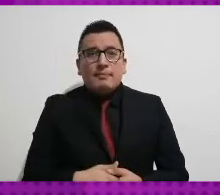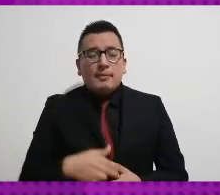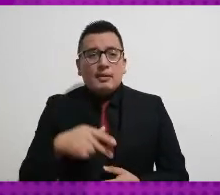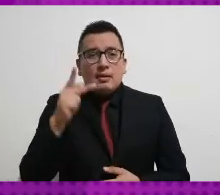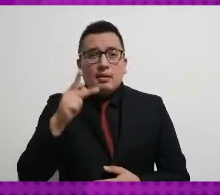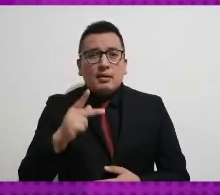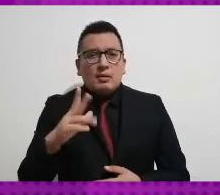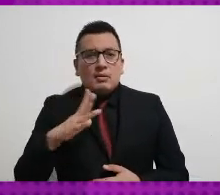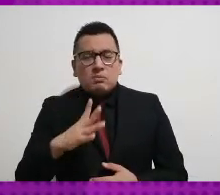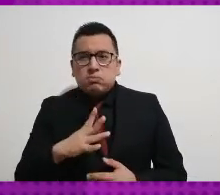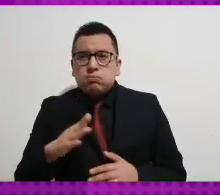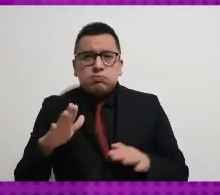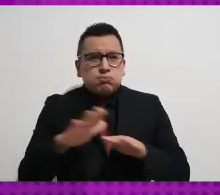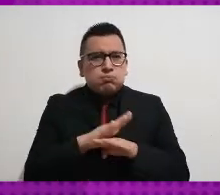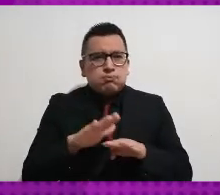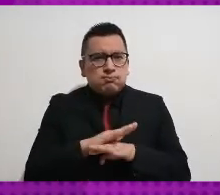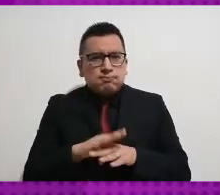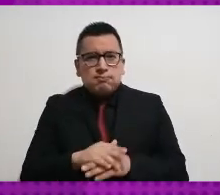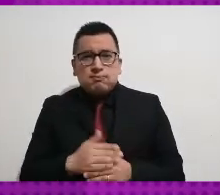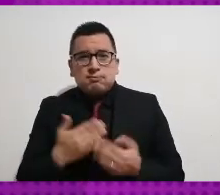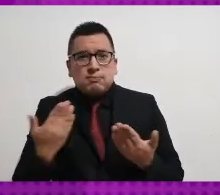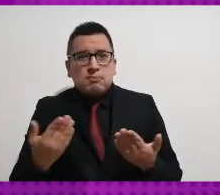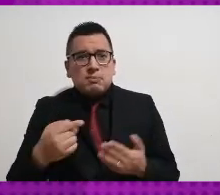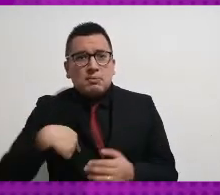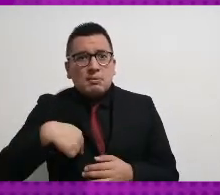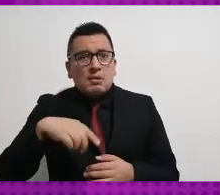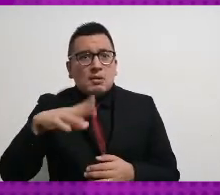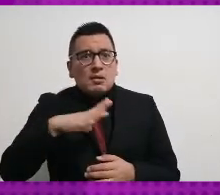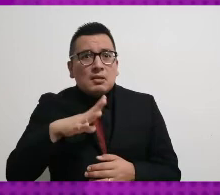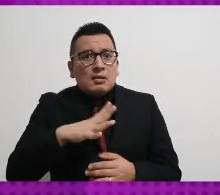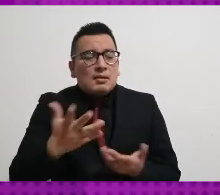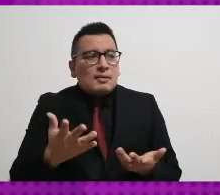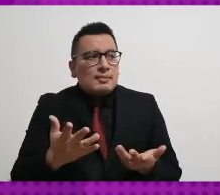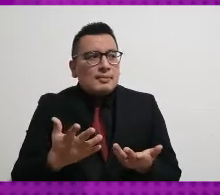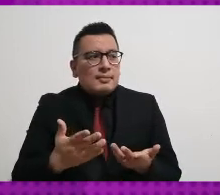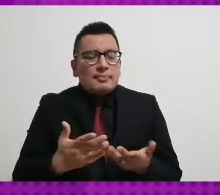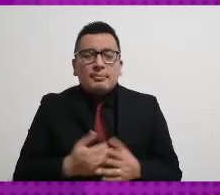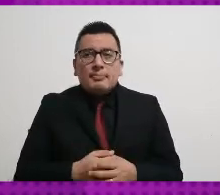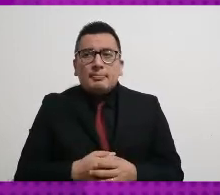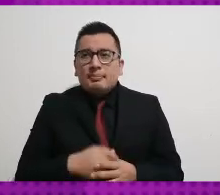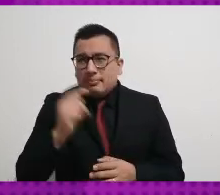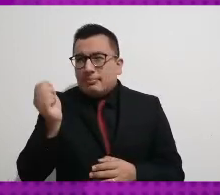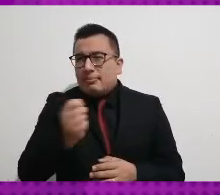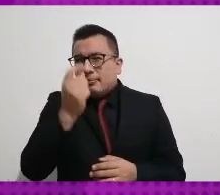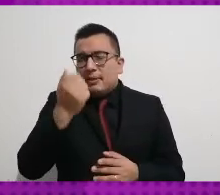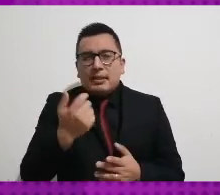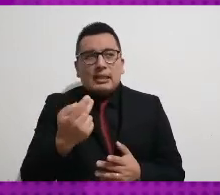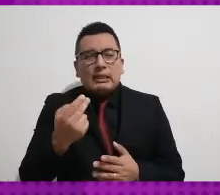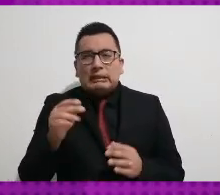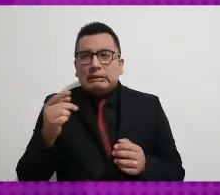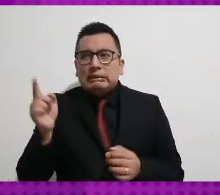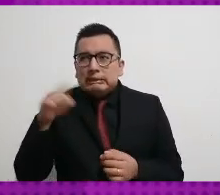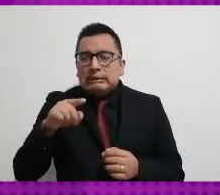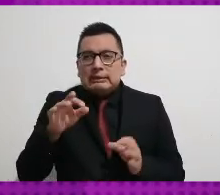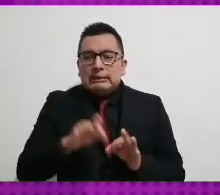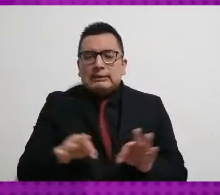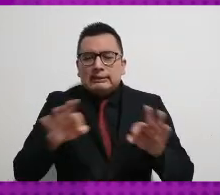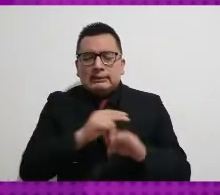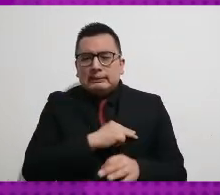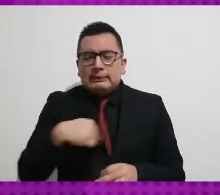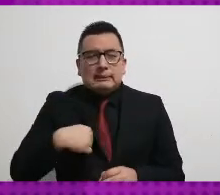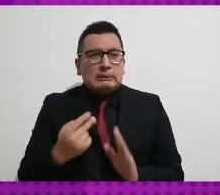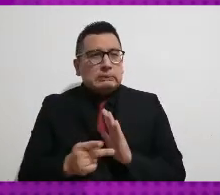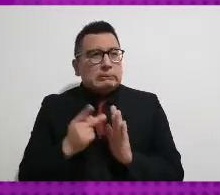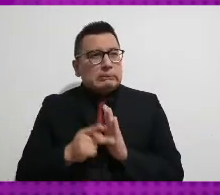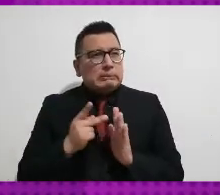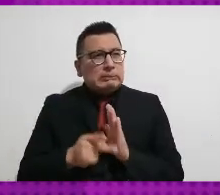una modificación. Hoy la tecnología nos obliga también a que esto se esté comunicando y se esté llevando a cabo de